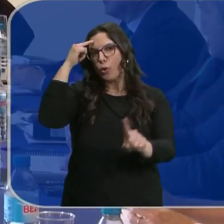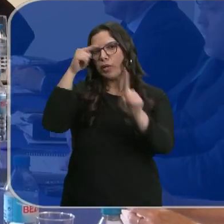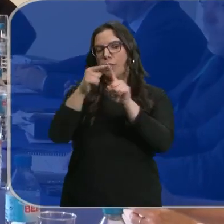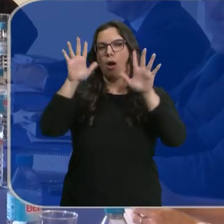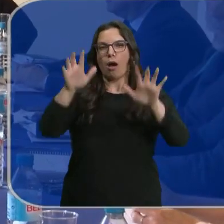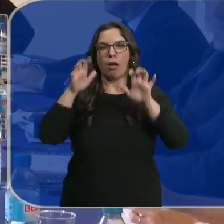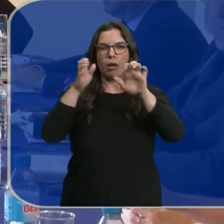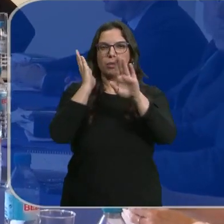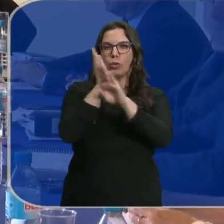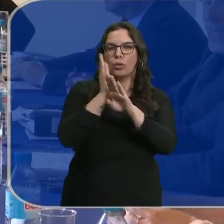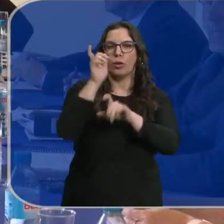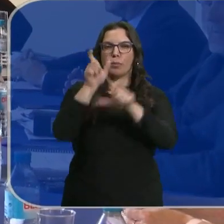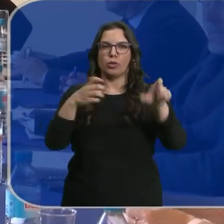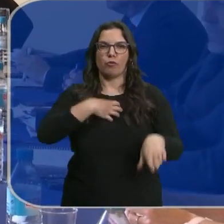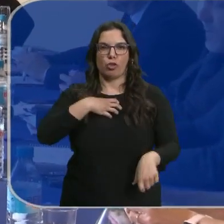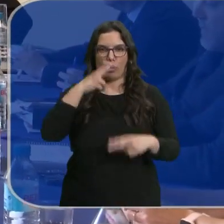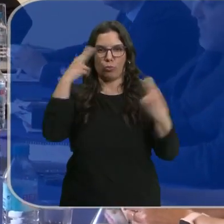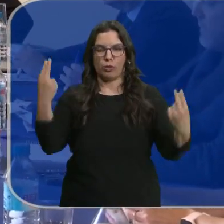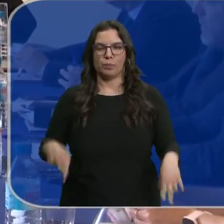aprendizaje continuo del empleado público.